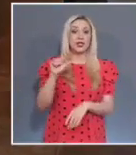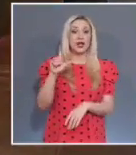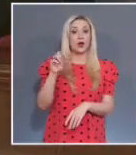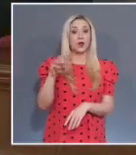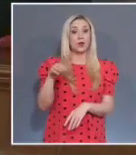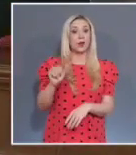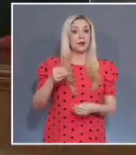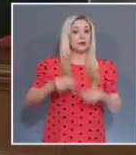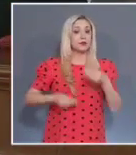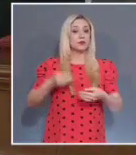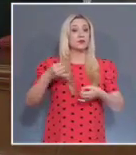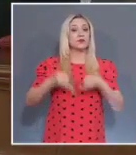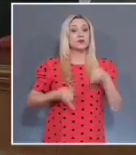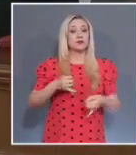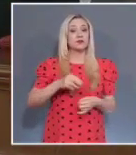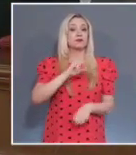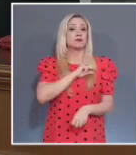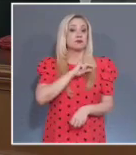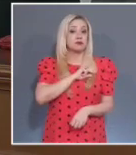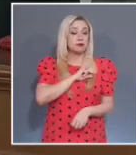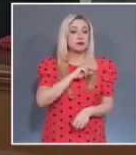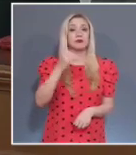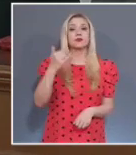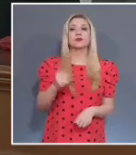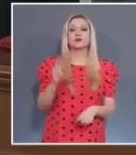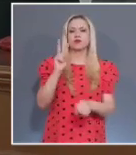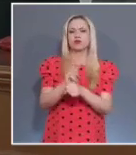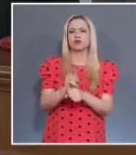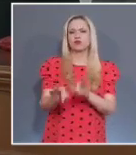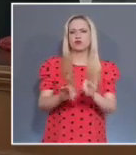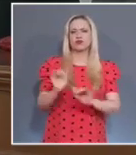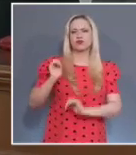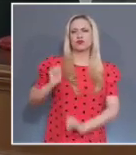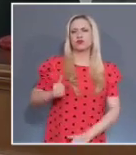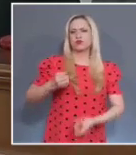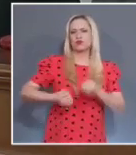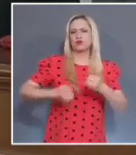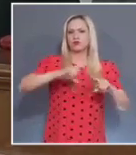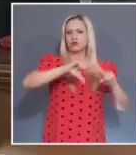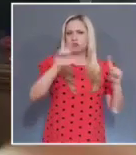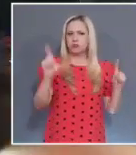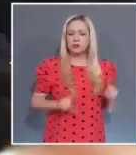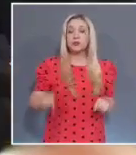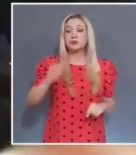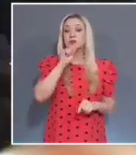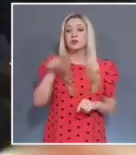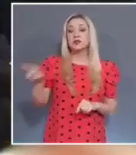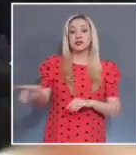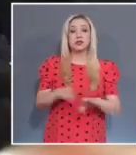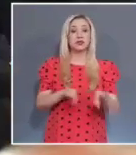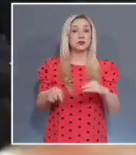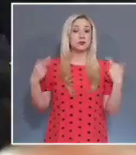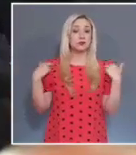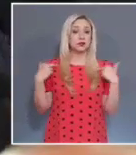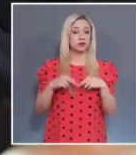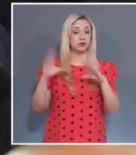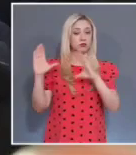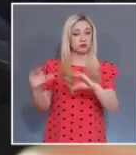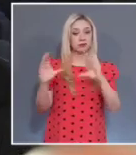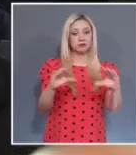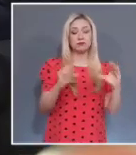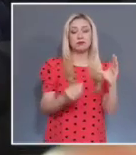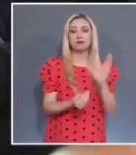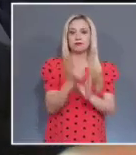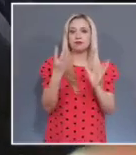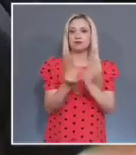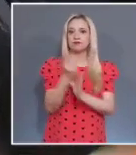distrito, magistrado y consejero de la Judicatura Federal, así como su labor como docente, formador de nuevos jueces y como